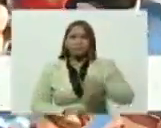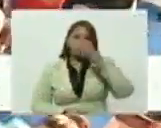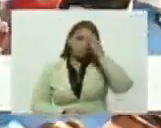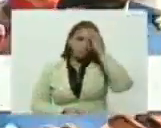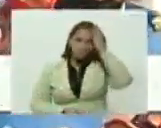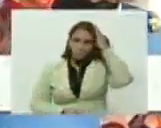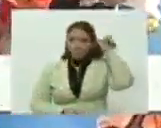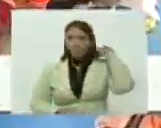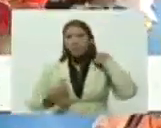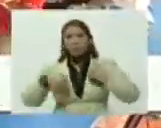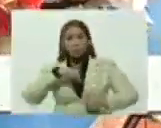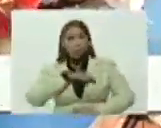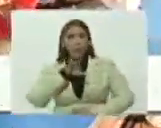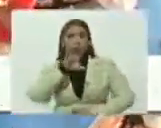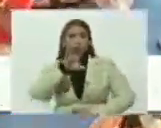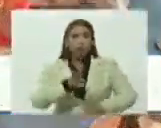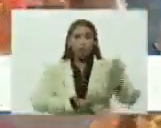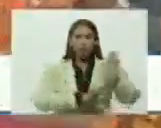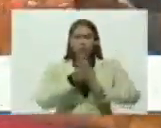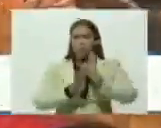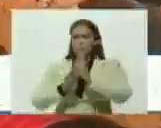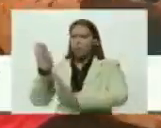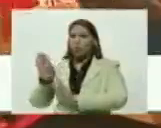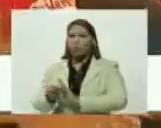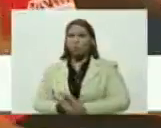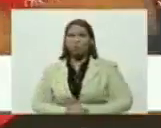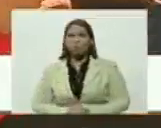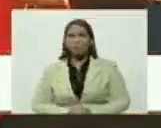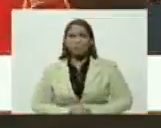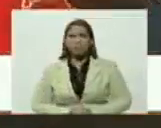que nuestro país va a desarrollar.